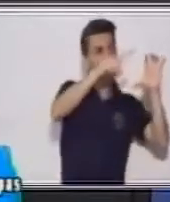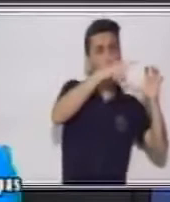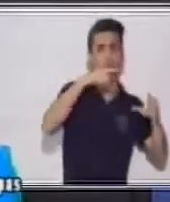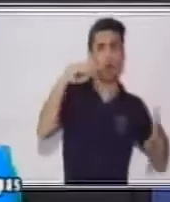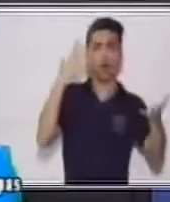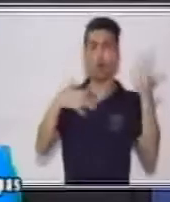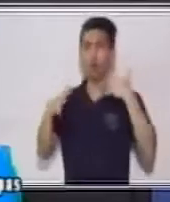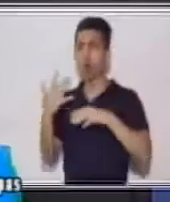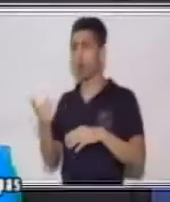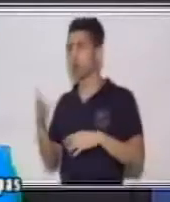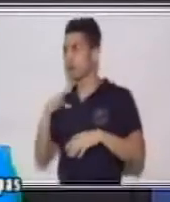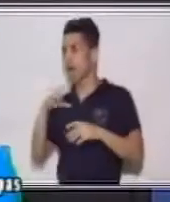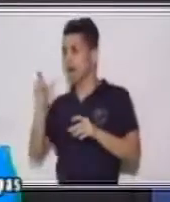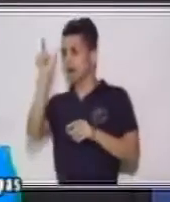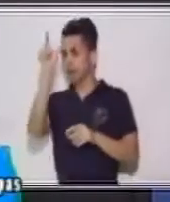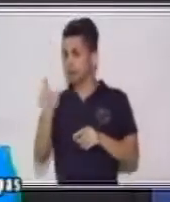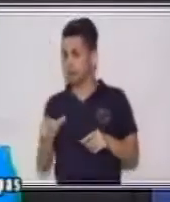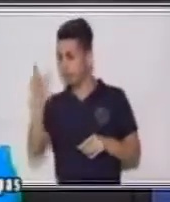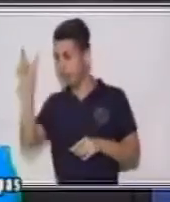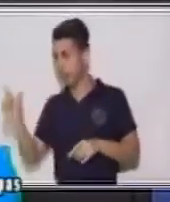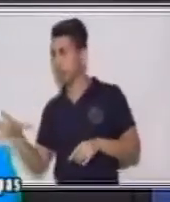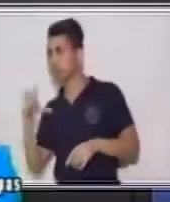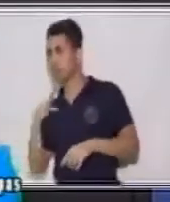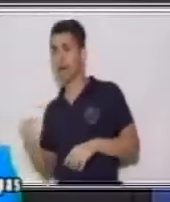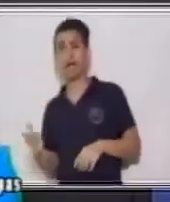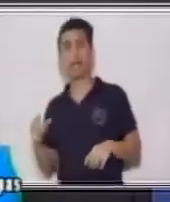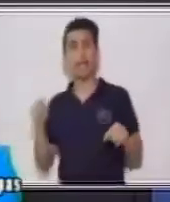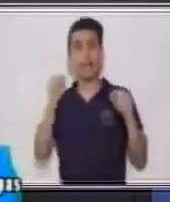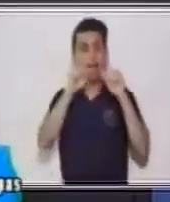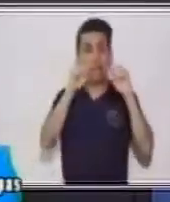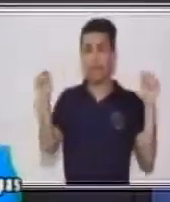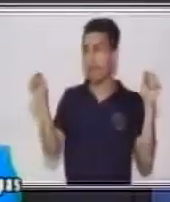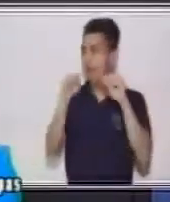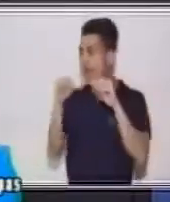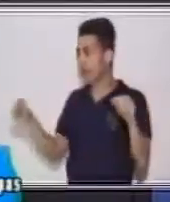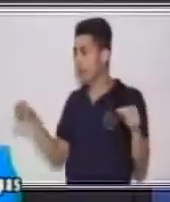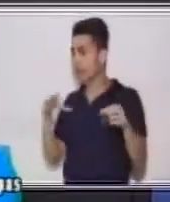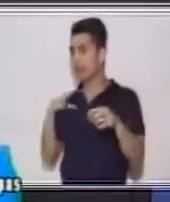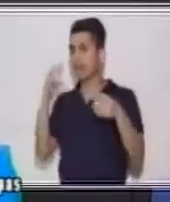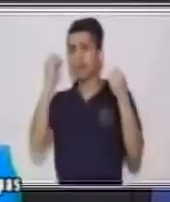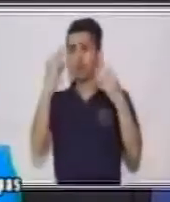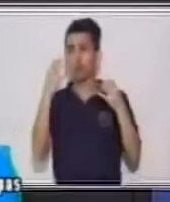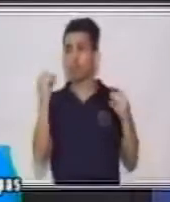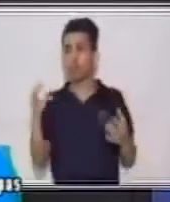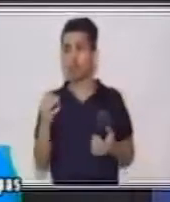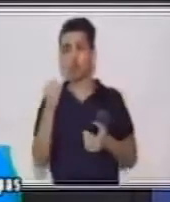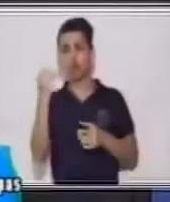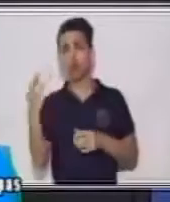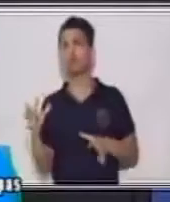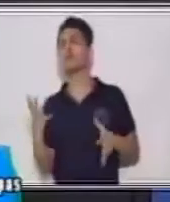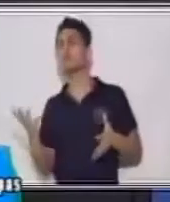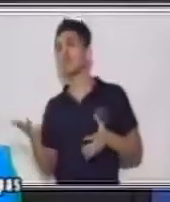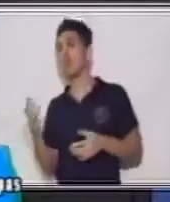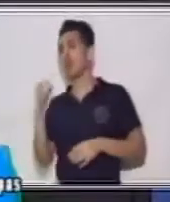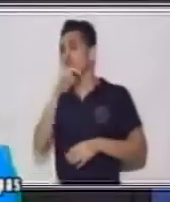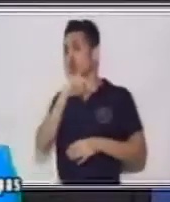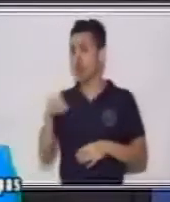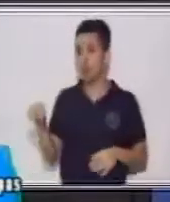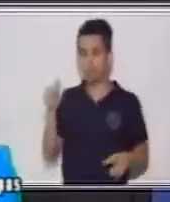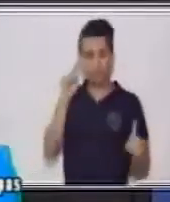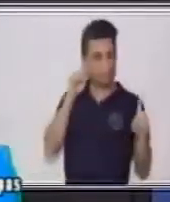hay algunas barras, hay algunas líneas indicando información con números o algún nombre